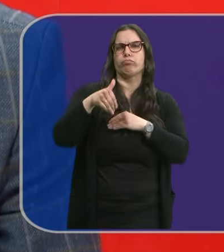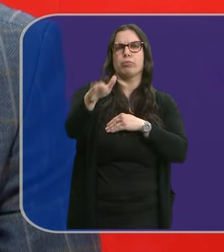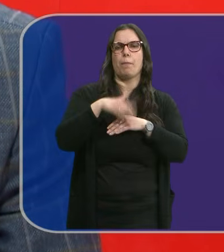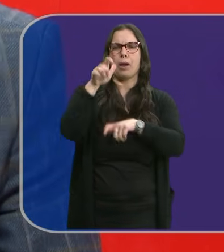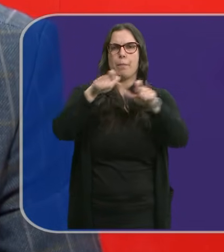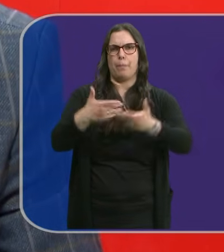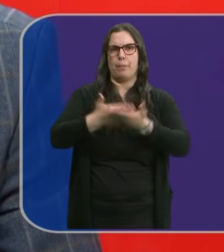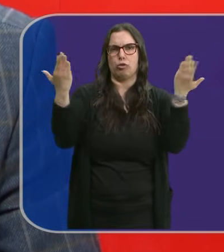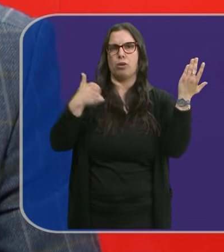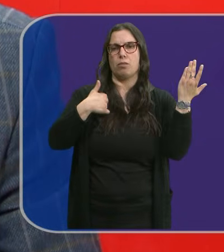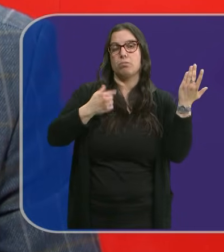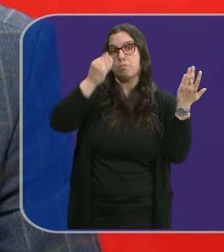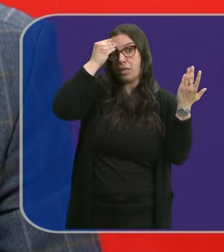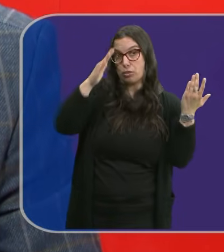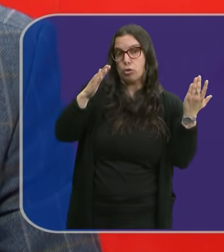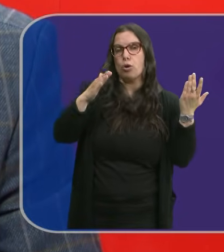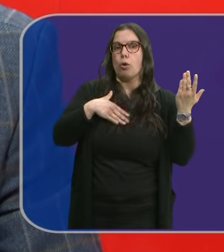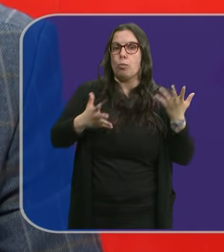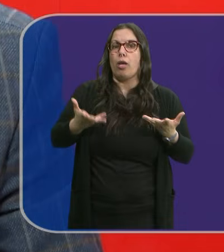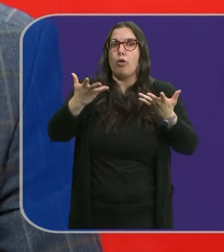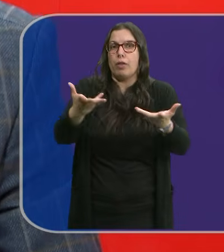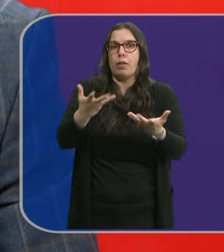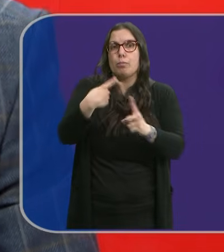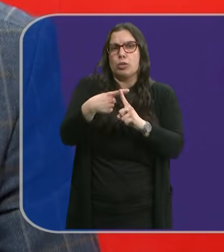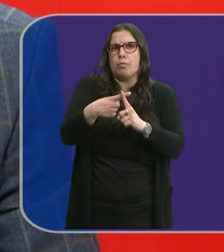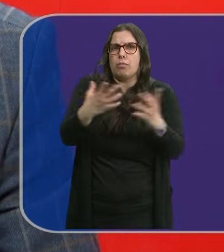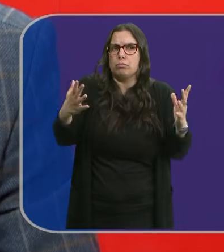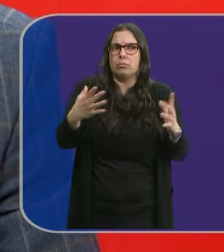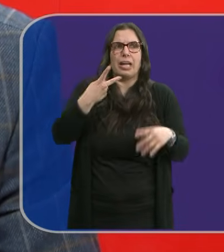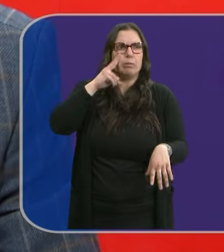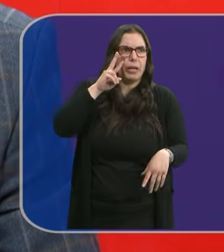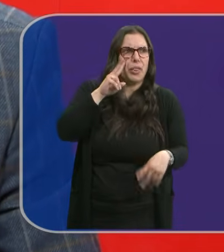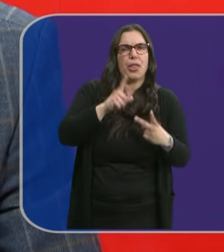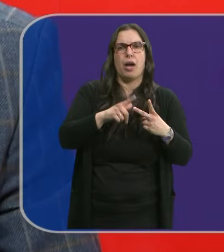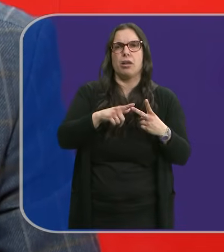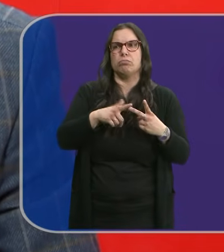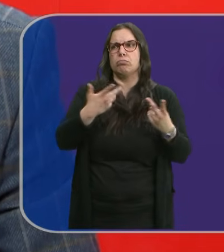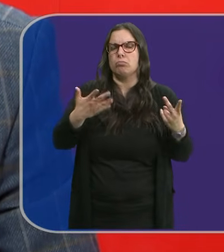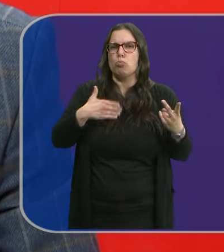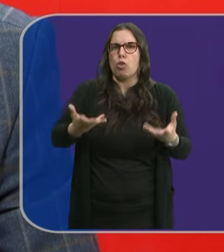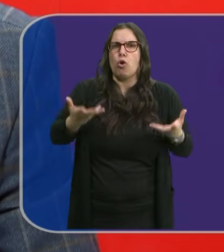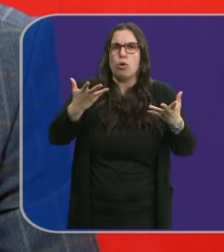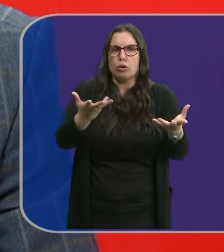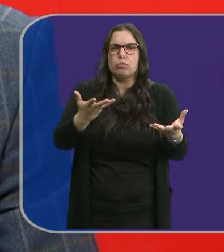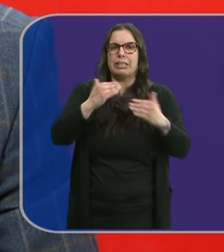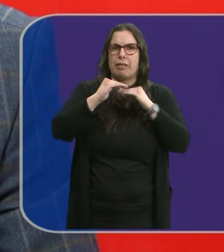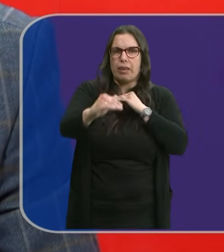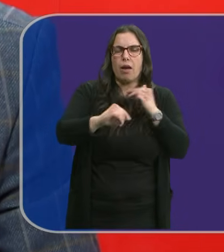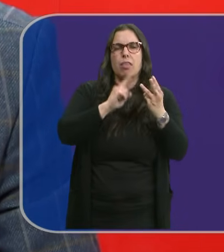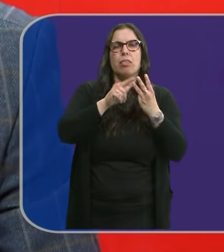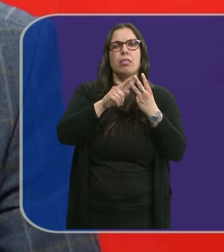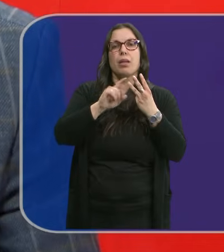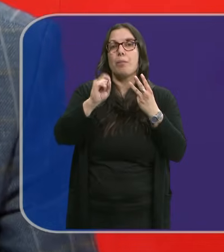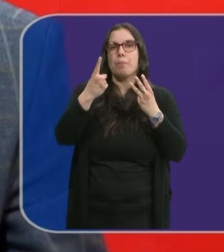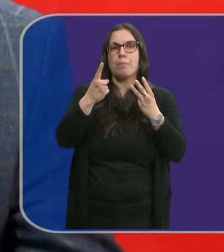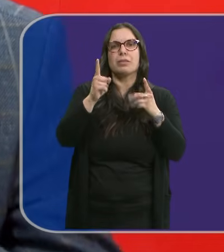los ciudadanos y que creo que puedo aportar mucho. Creo que puedo aportar experiencia, que creo que puedo aportar estabilidad y sobre